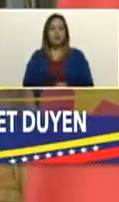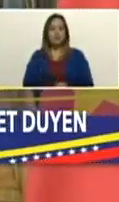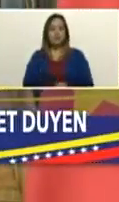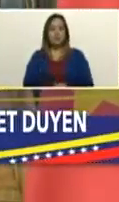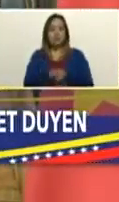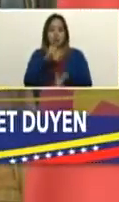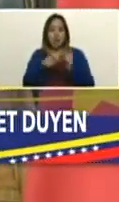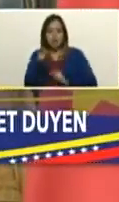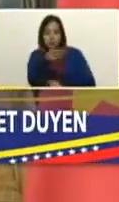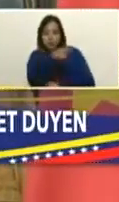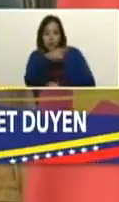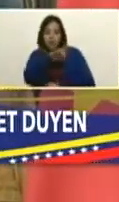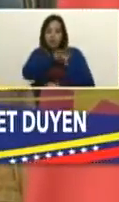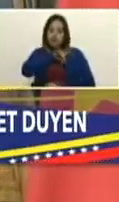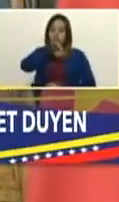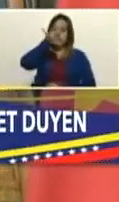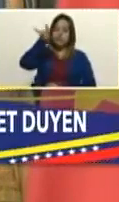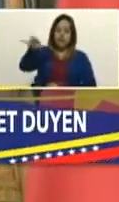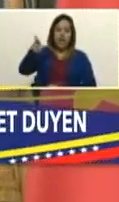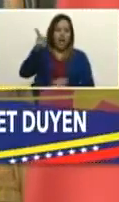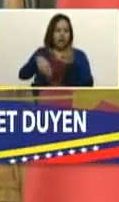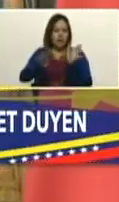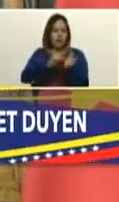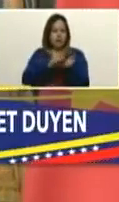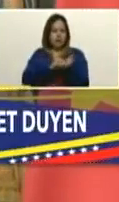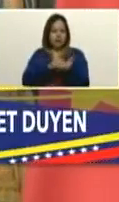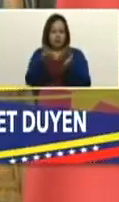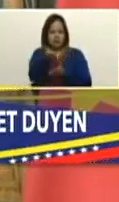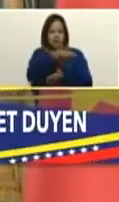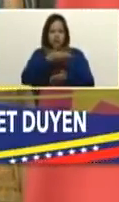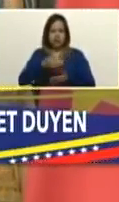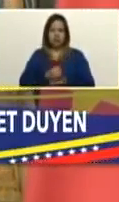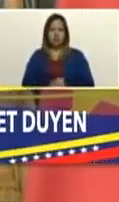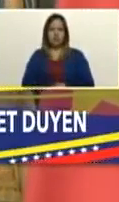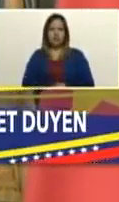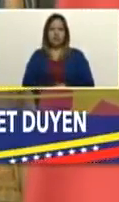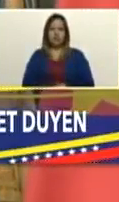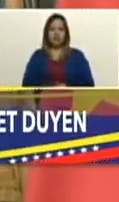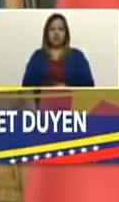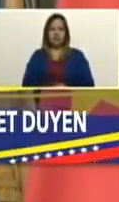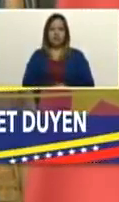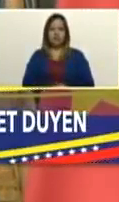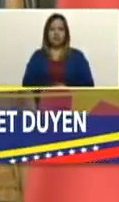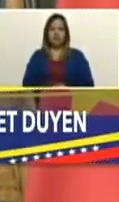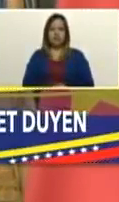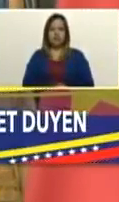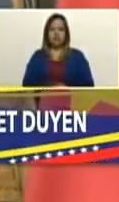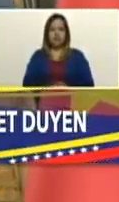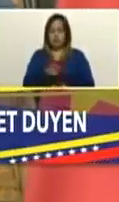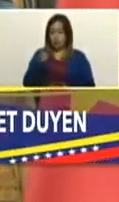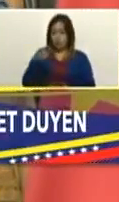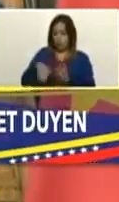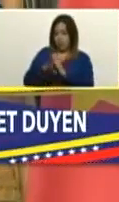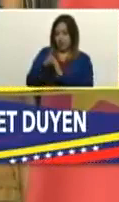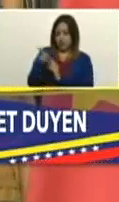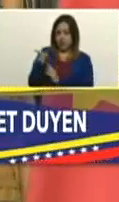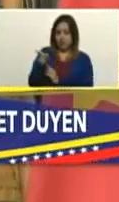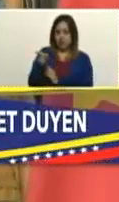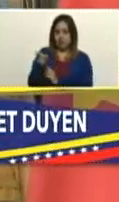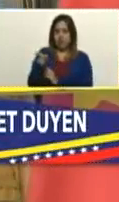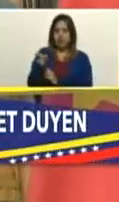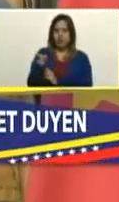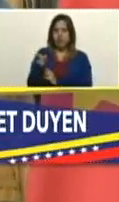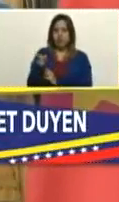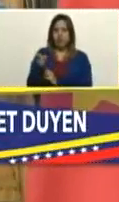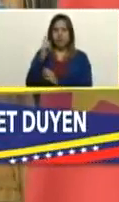Algunos de ustedes habrá ido a Vietnam alguna vez, ¿verdad? A Dagoberto, ¿has ido a Vietnam?